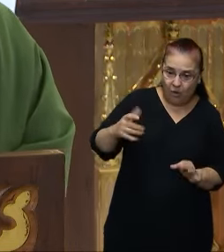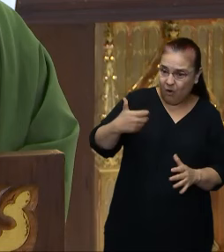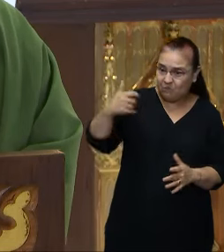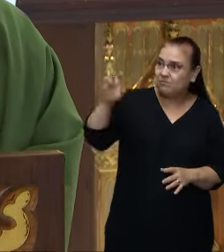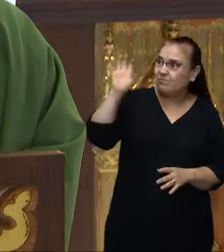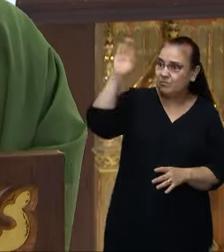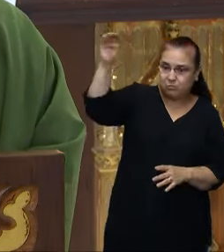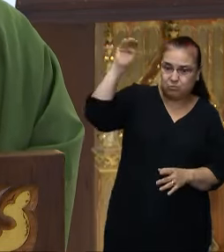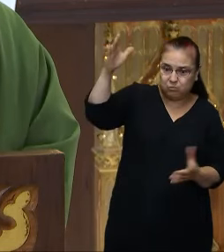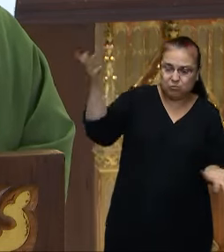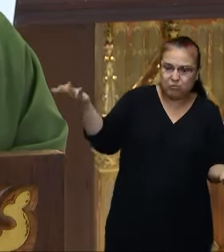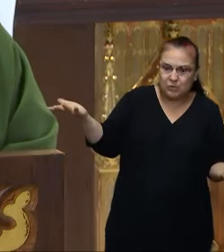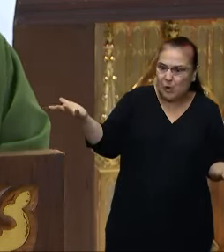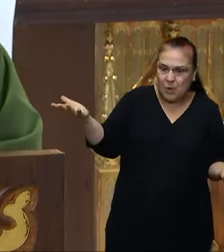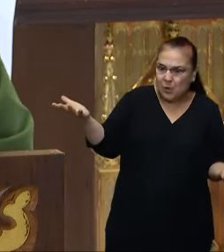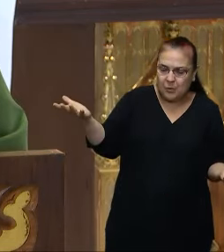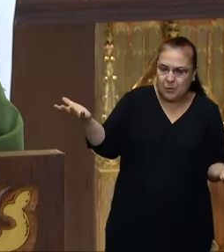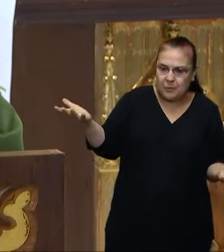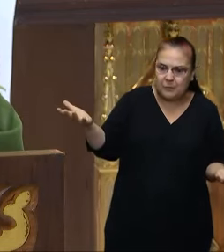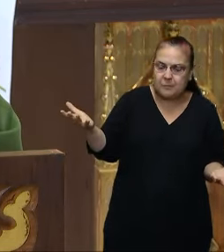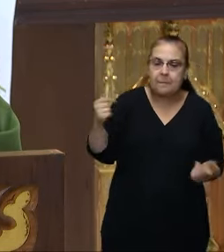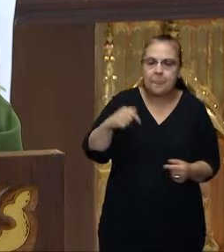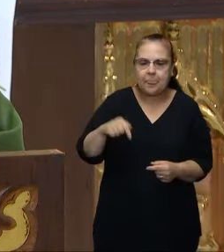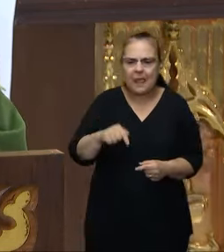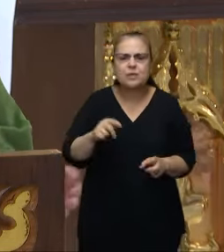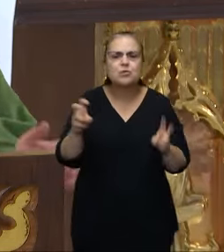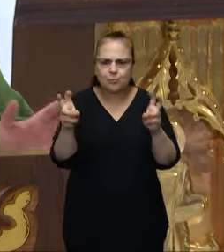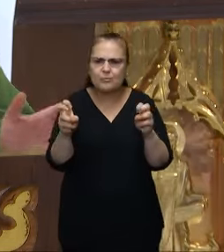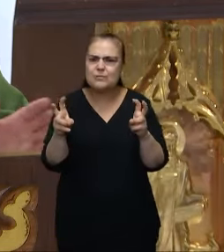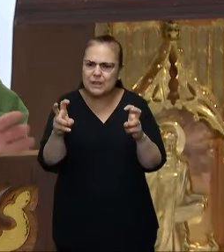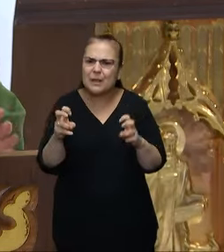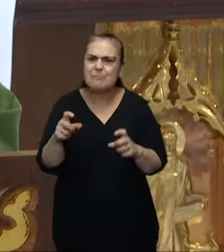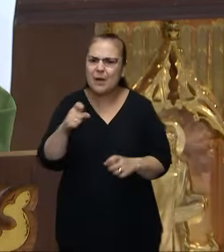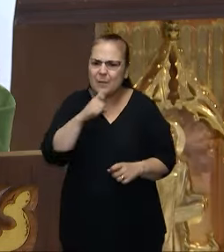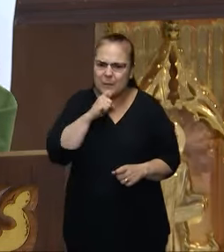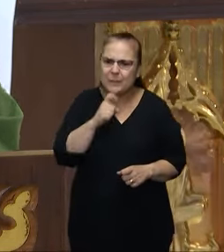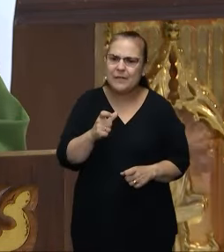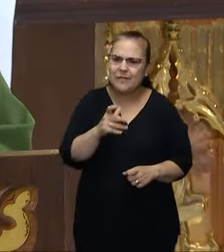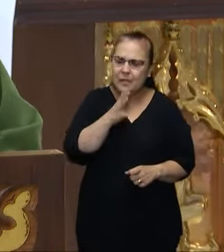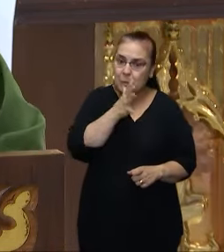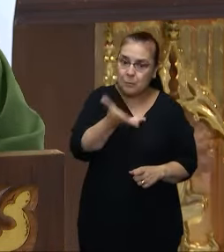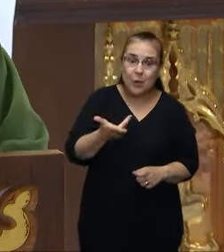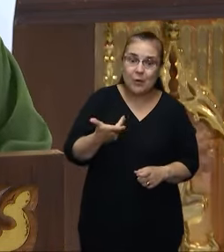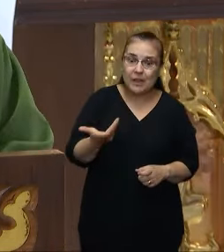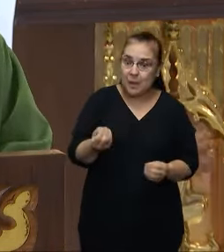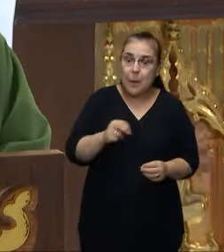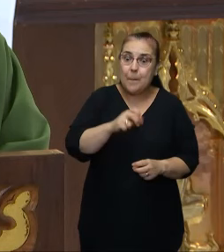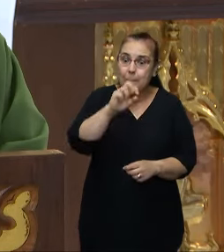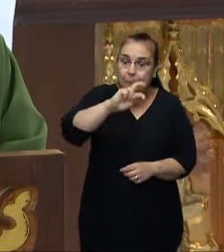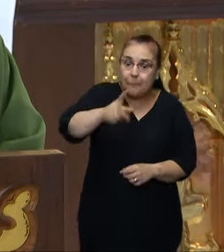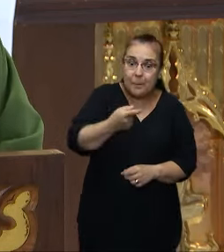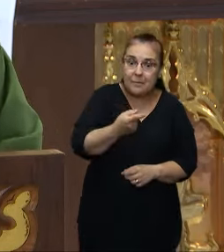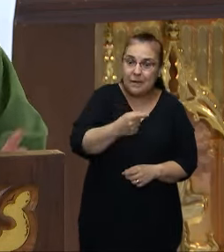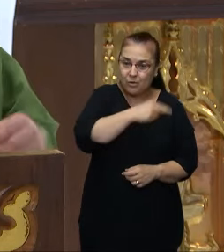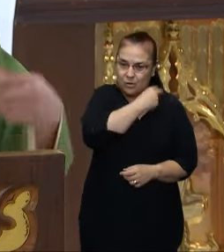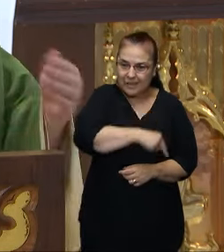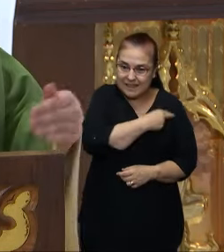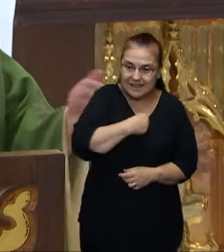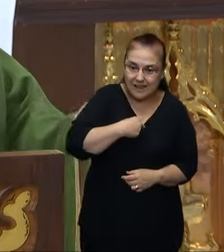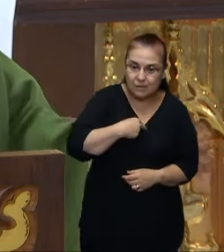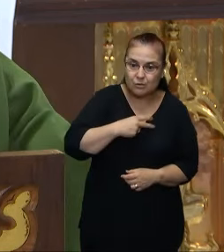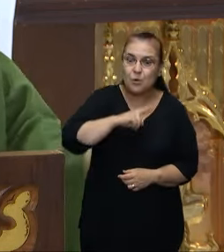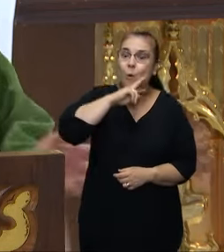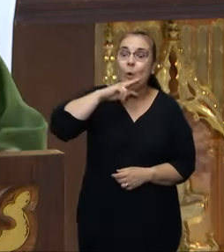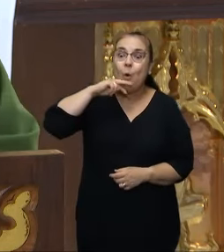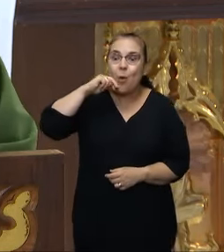evangelios esto era una cuestión candente por el hecho de que muchos de los primeros cristianos pertenecían del judaísmo y